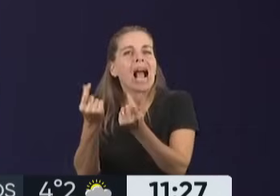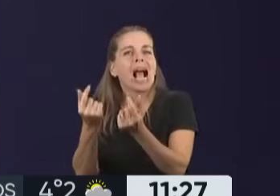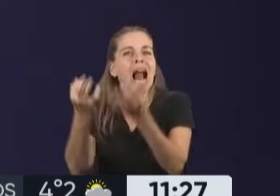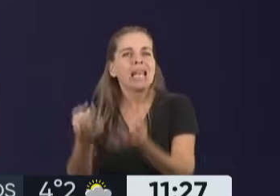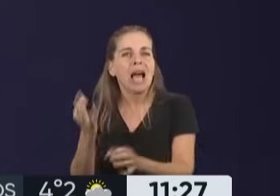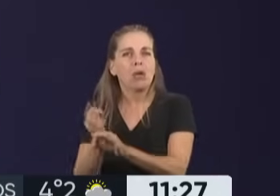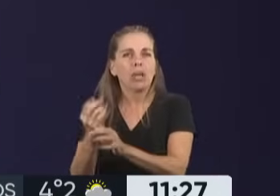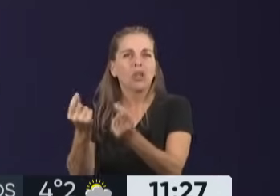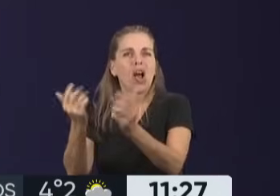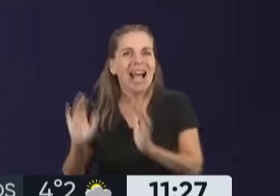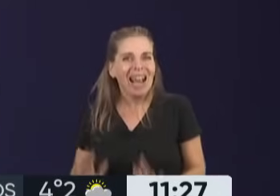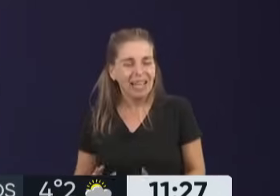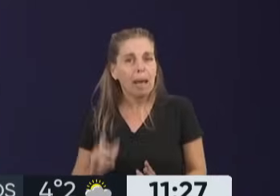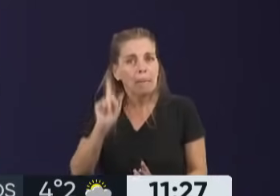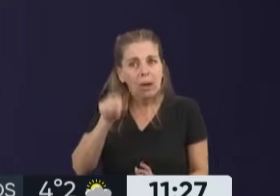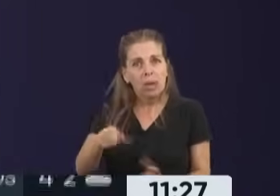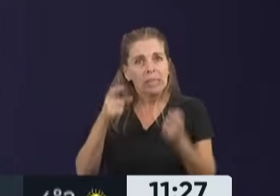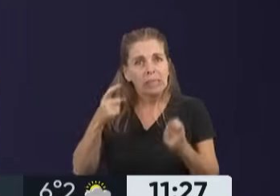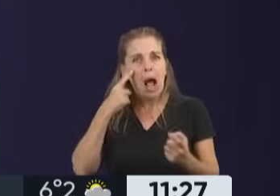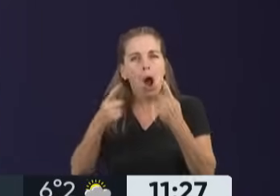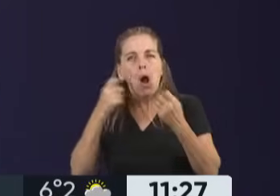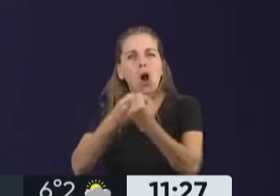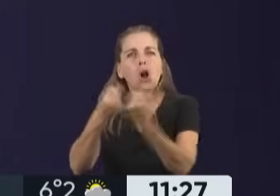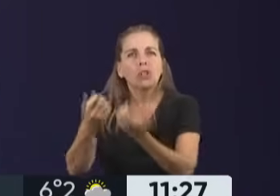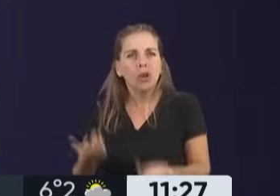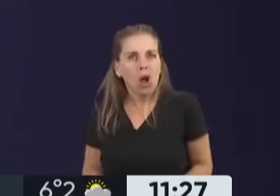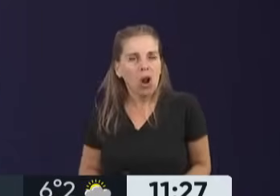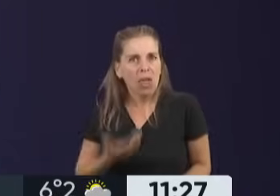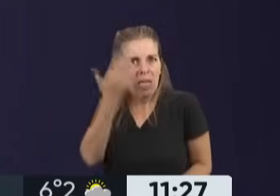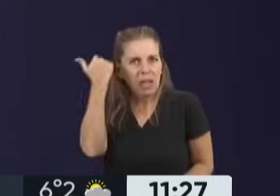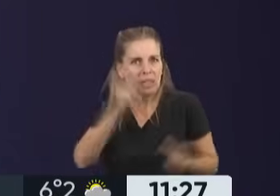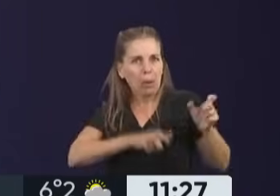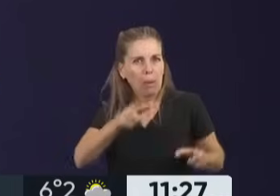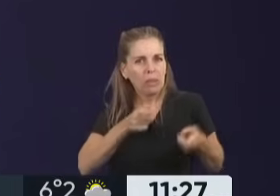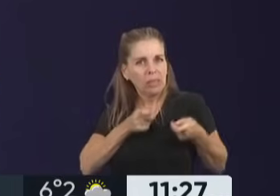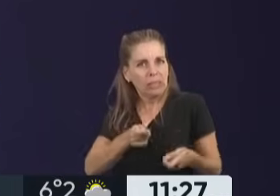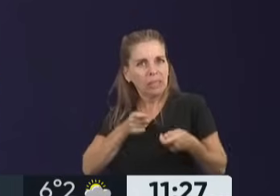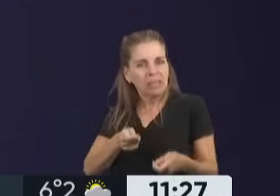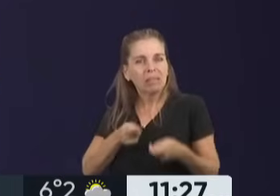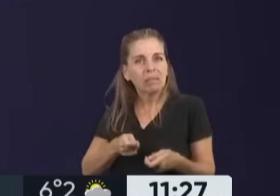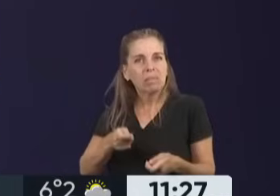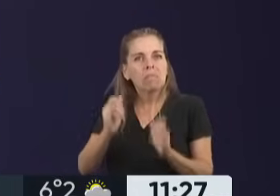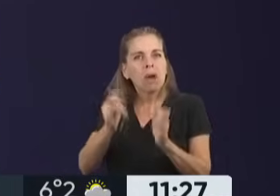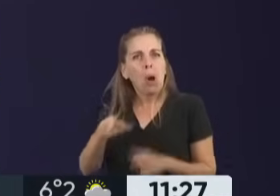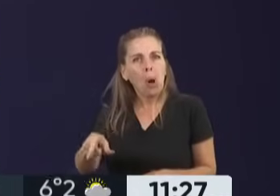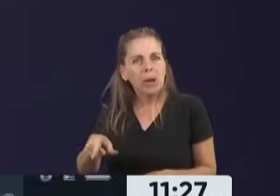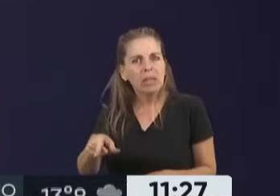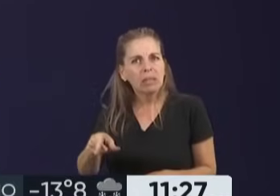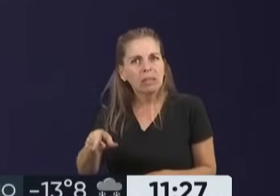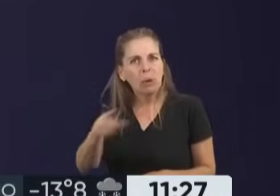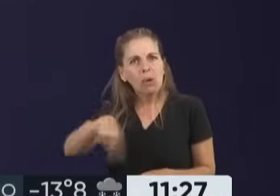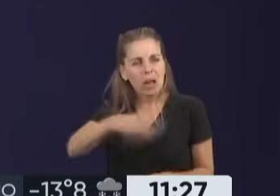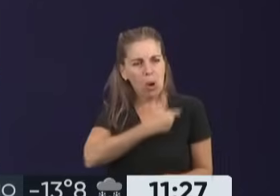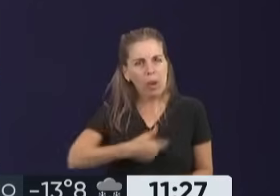y sin los vicios de la vieja política, que se los haya intentado convencer de que vamos a cerrar la universidad